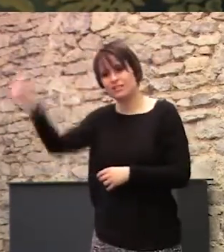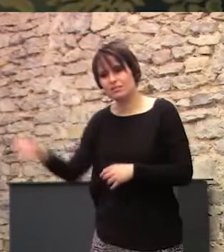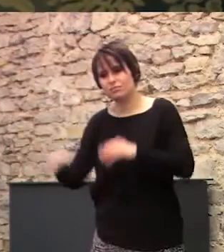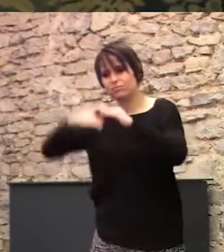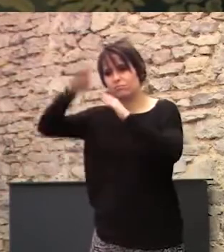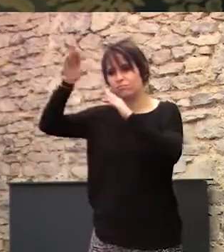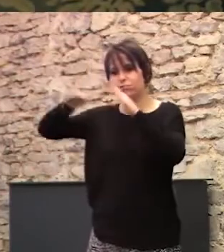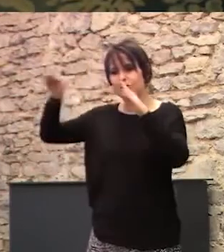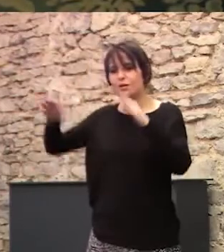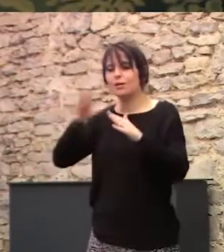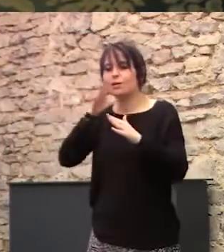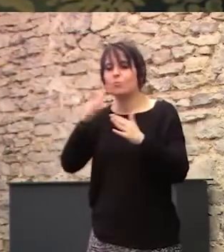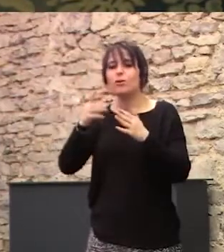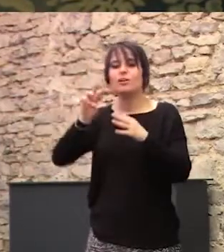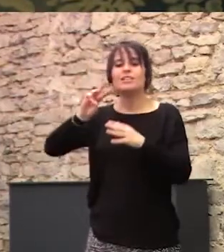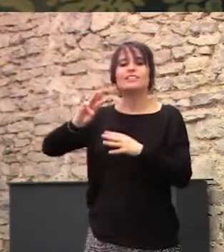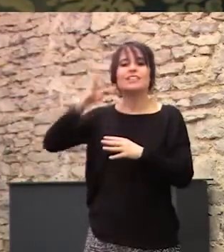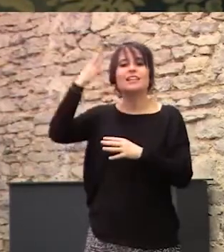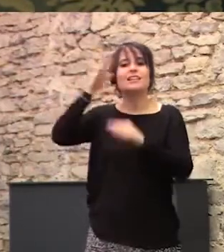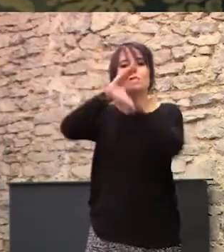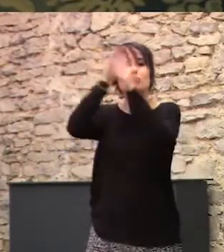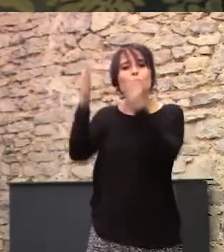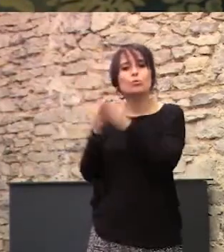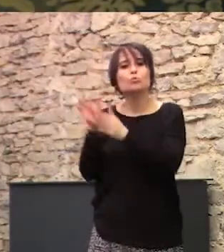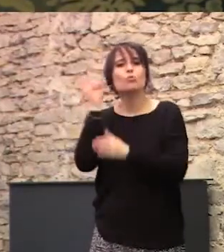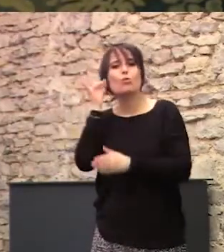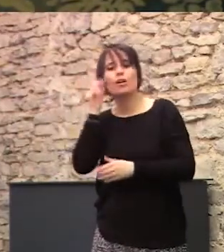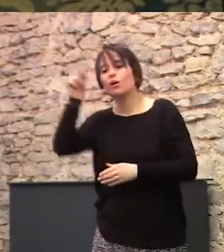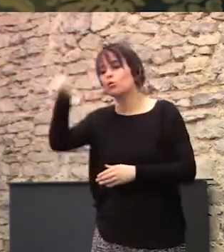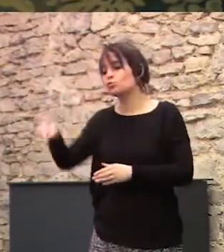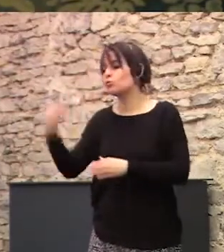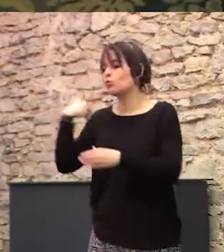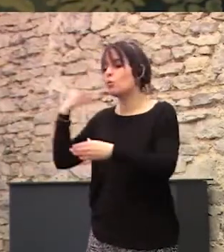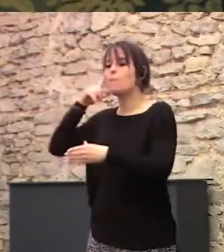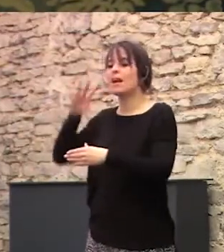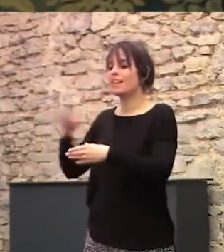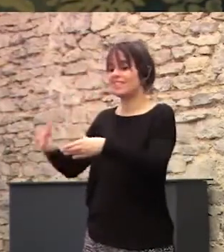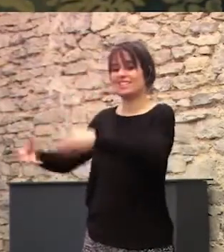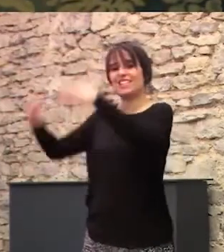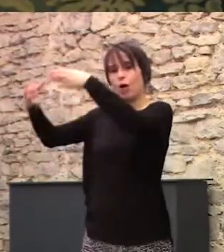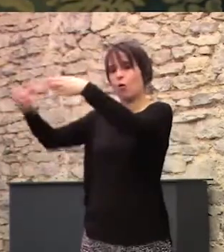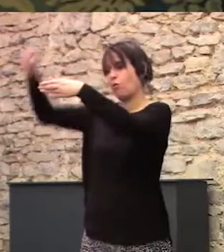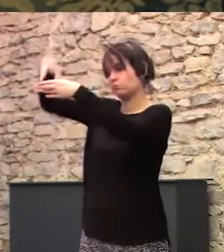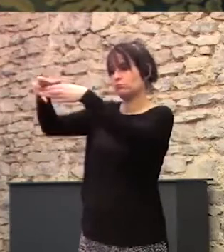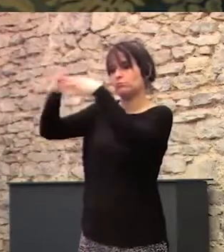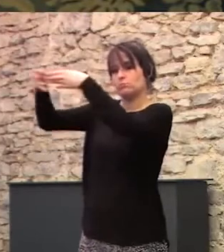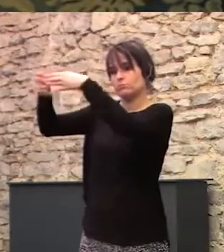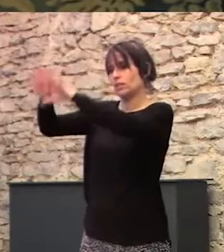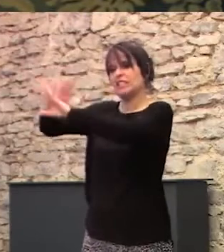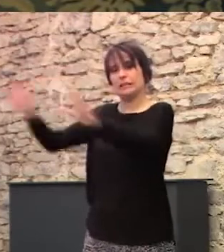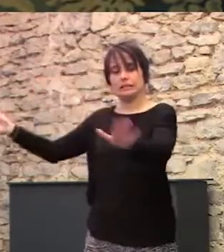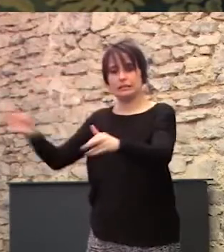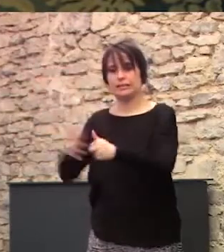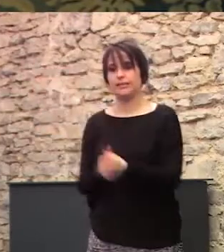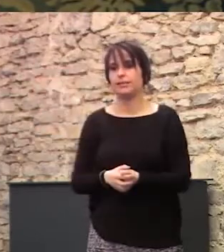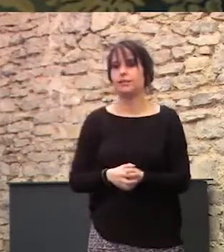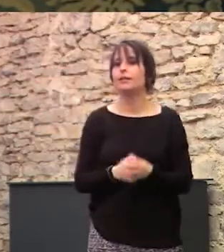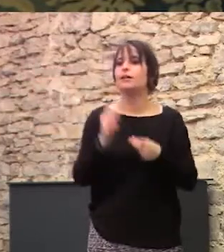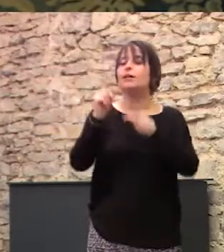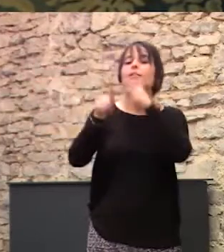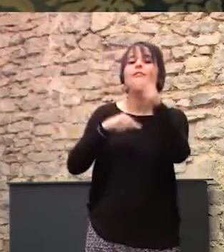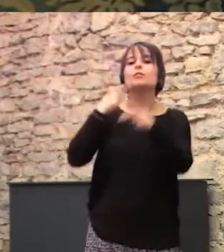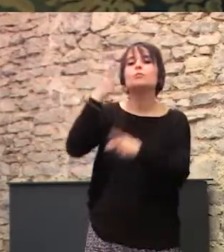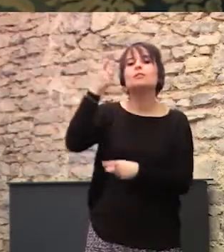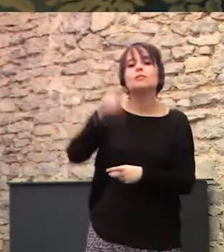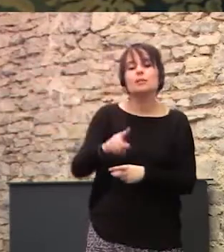en un saco las mujeres del tercer mundo o las mujeres del sur, ¿no?, y así. Y también está esa actitud muchas veces que relacionada con todo lo